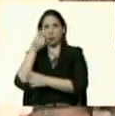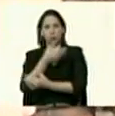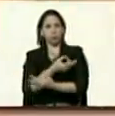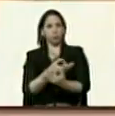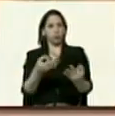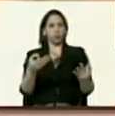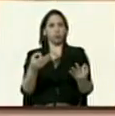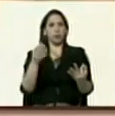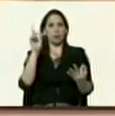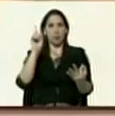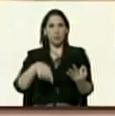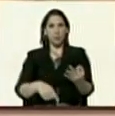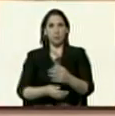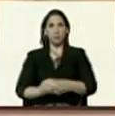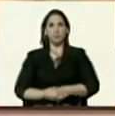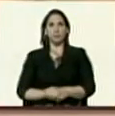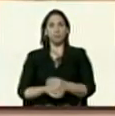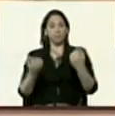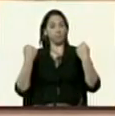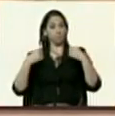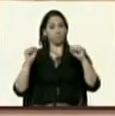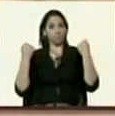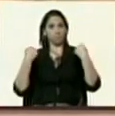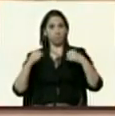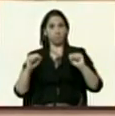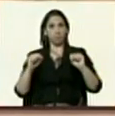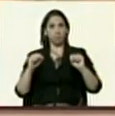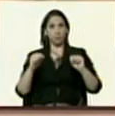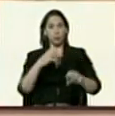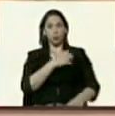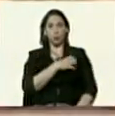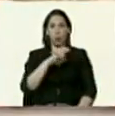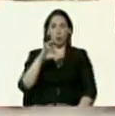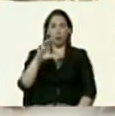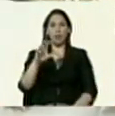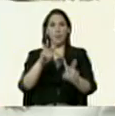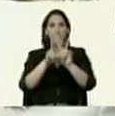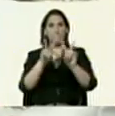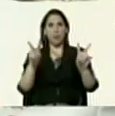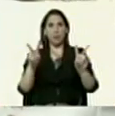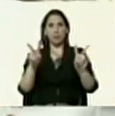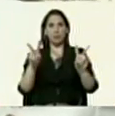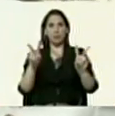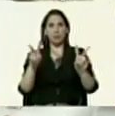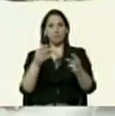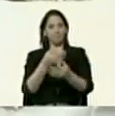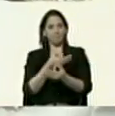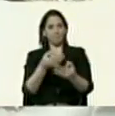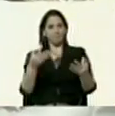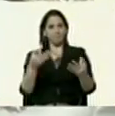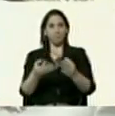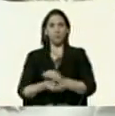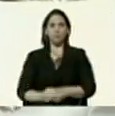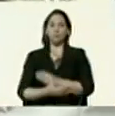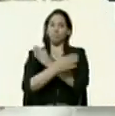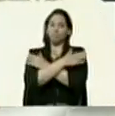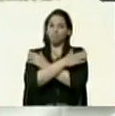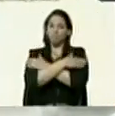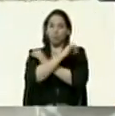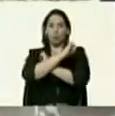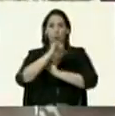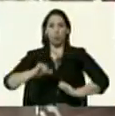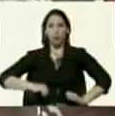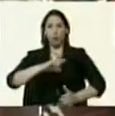exitosísimos también ejercicios soberanía y paz, excelente, felicito a la Fuerza Armada